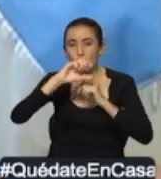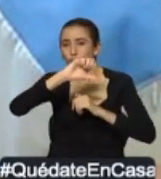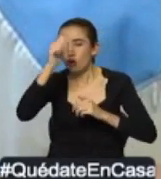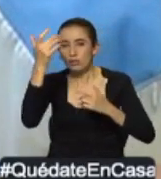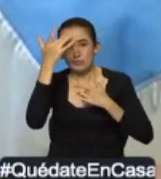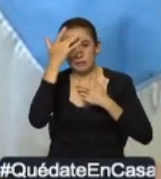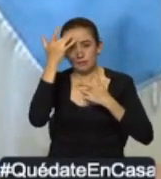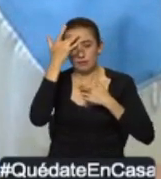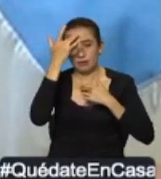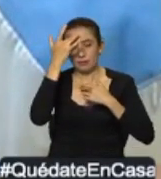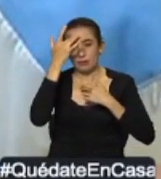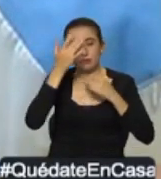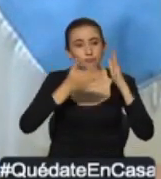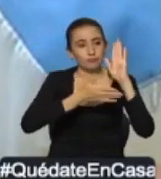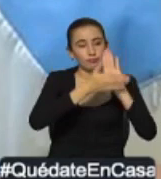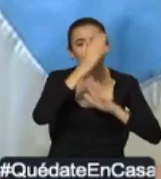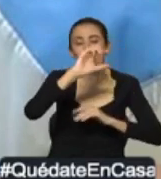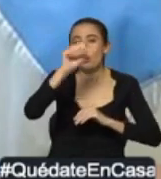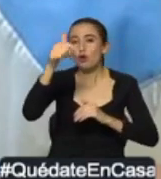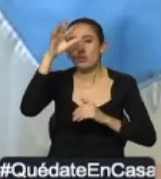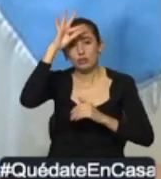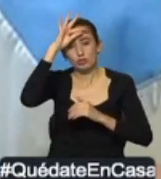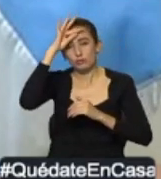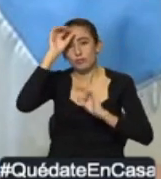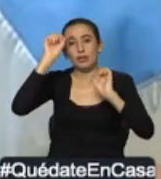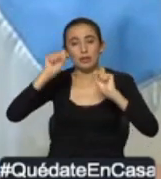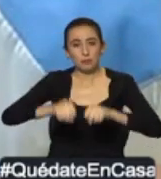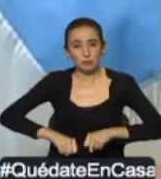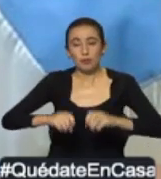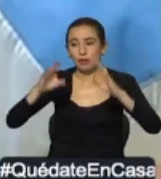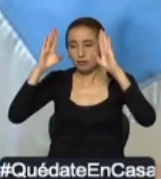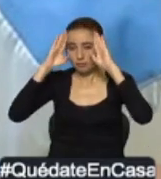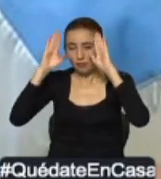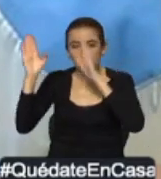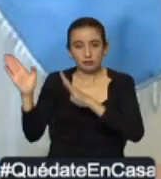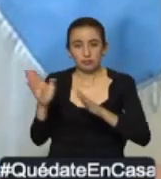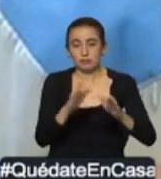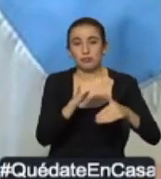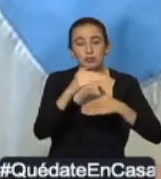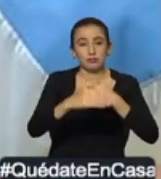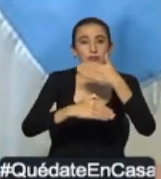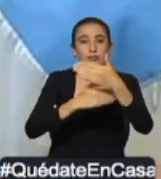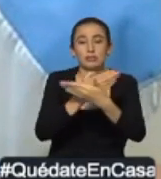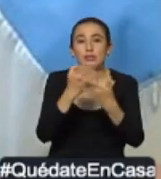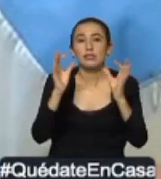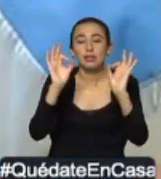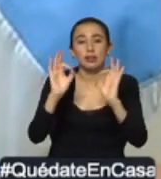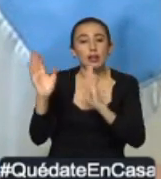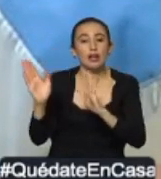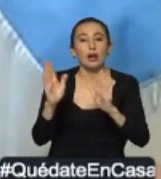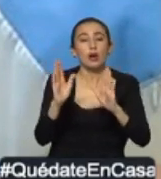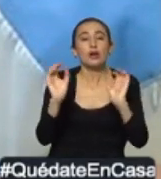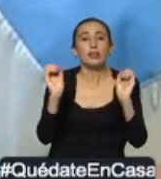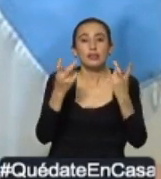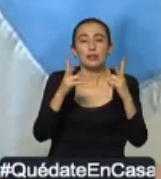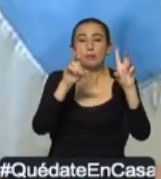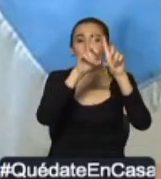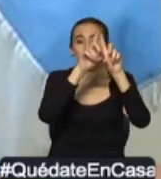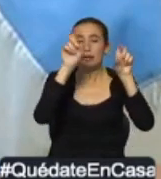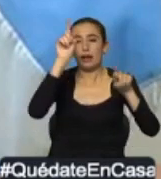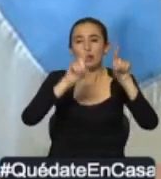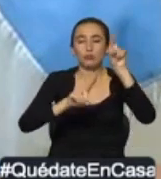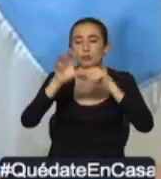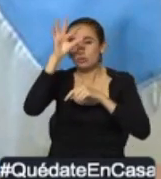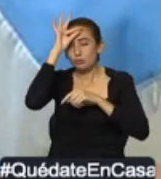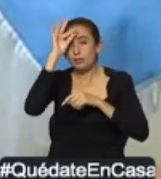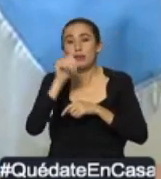seguirán siendo derivados a otros establecimientos de la red pública y también de la red privada de salud de quitó el hospital